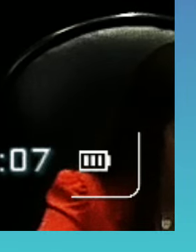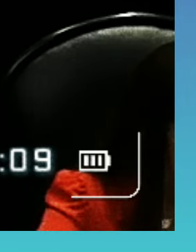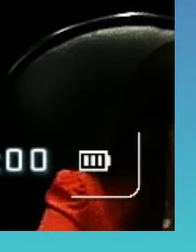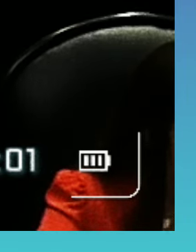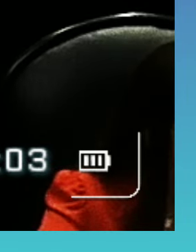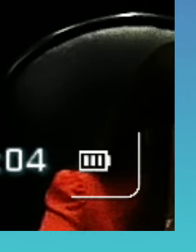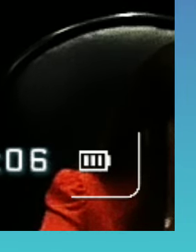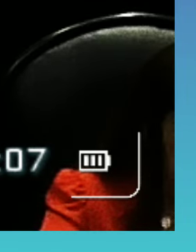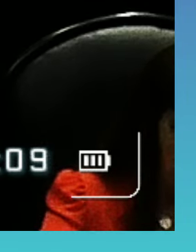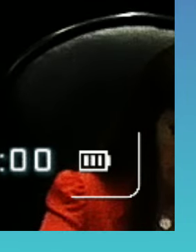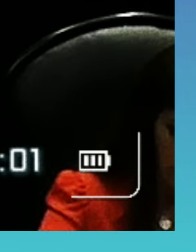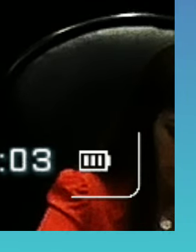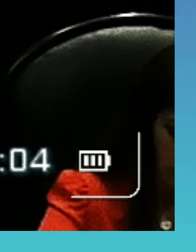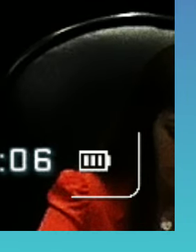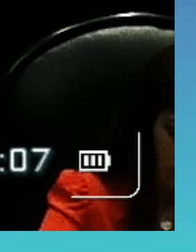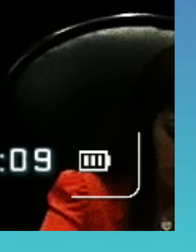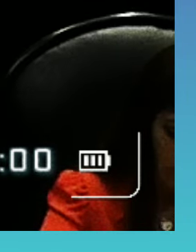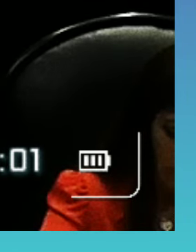jurisprudencia